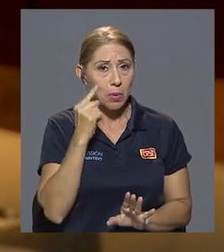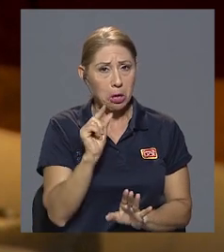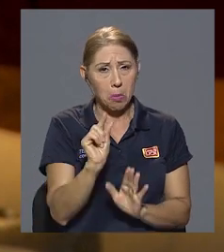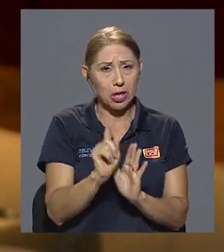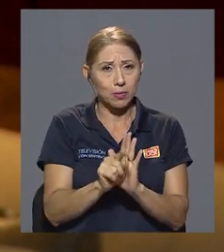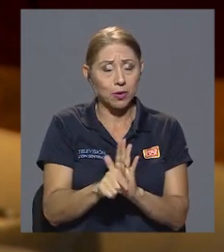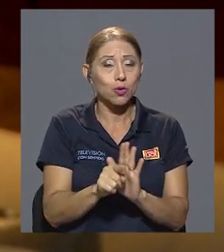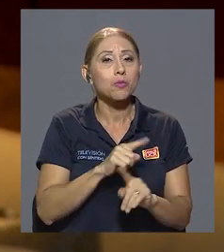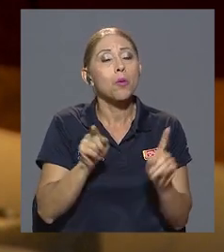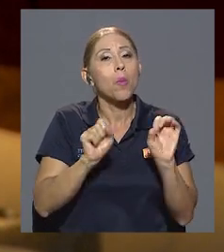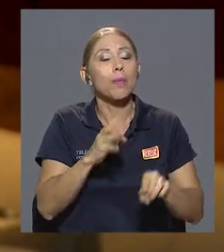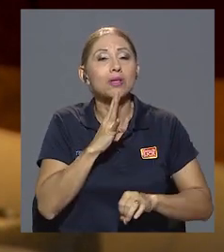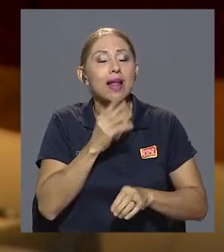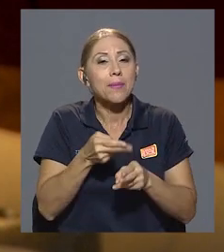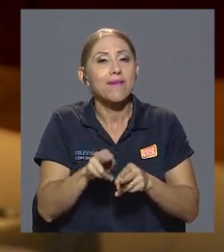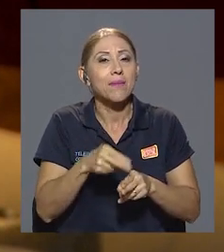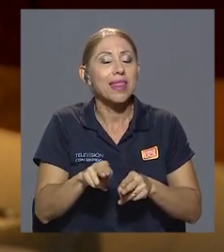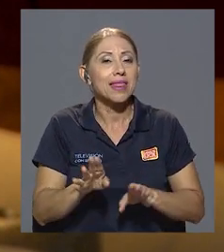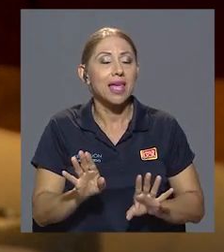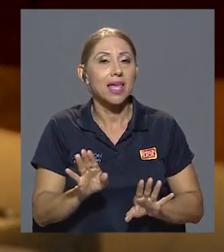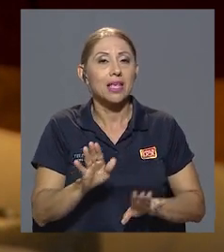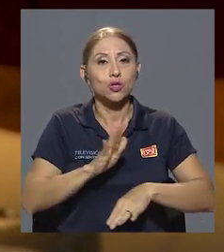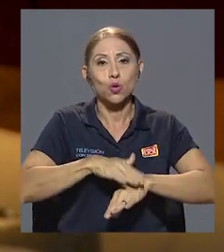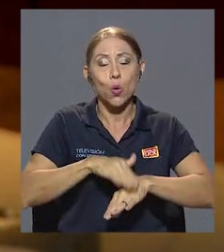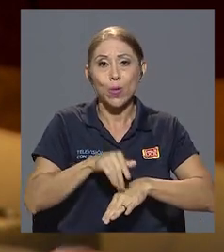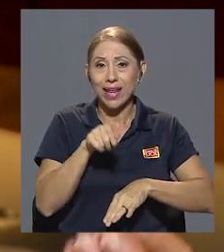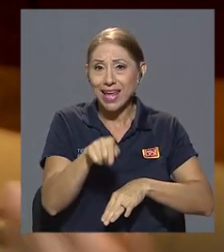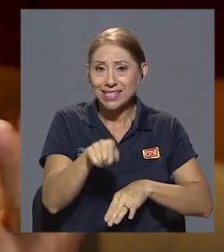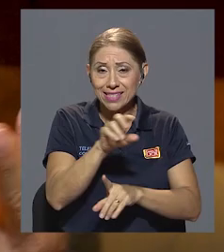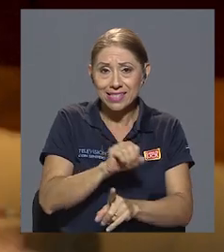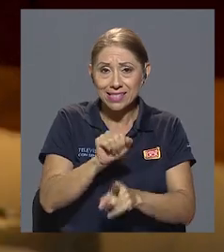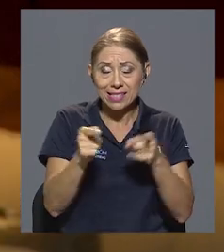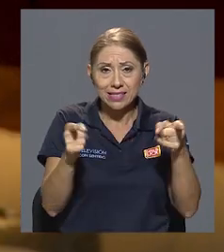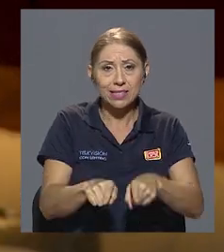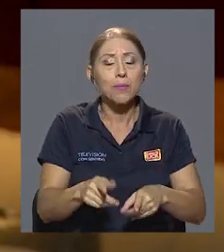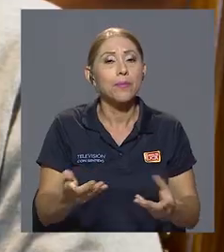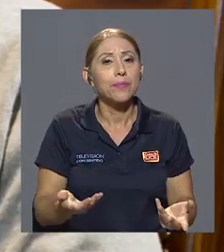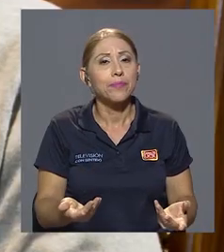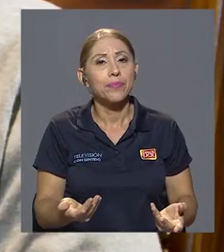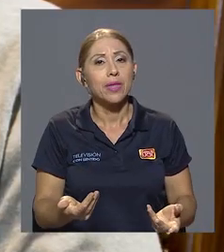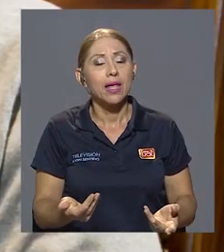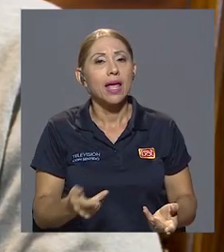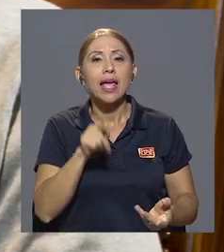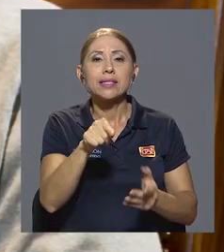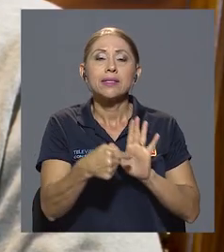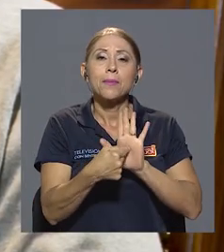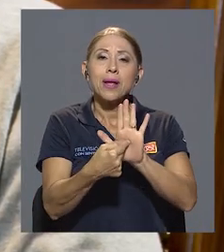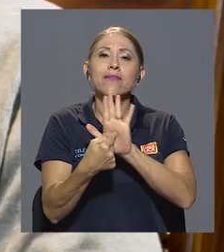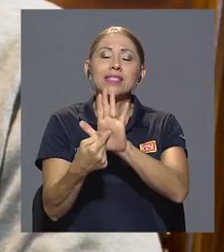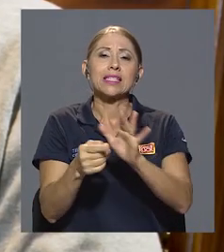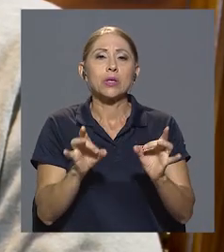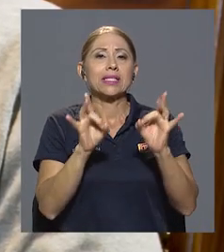pocos minutos podríamos tocar brevemente de esos esos repuntes o esas manifestaciones